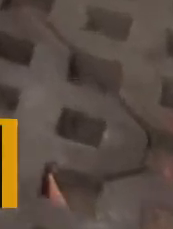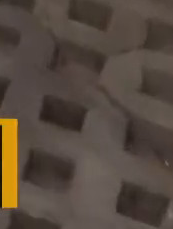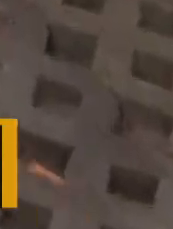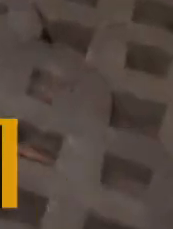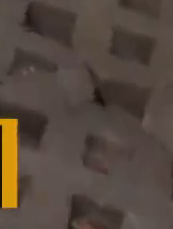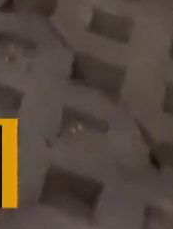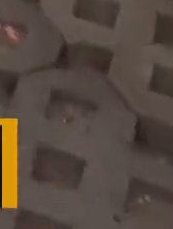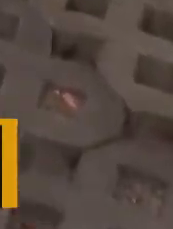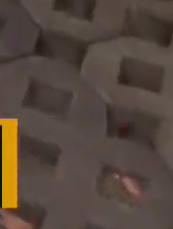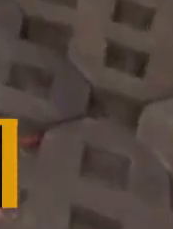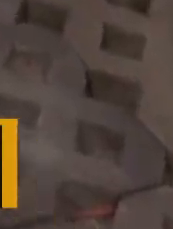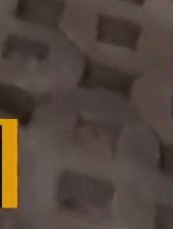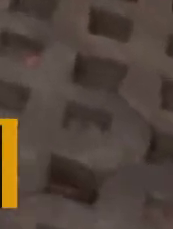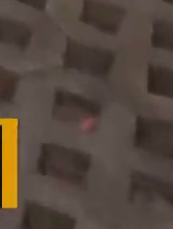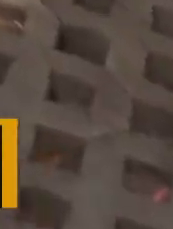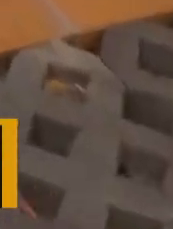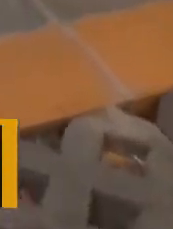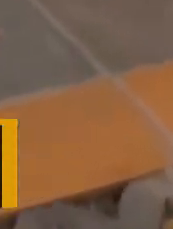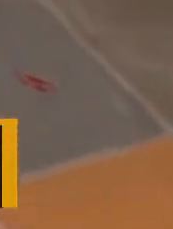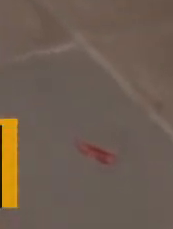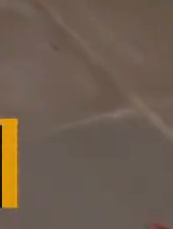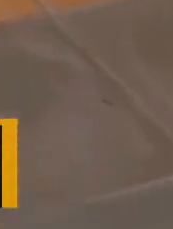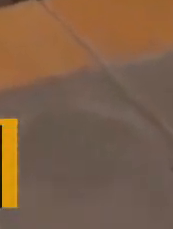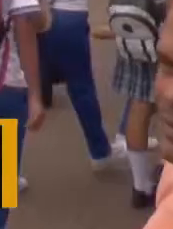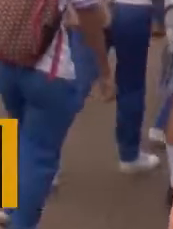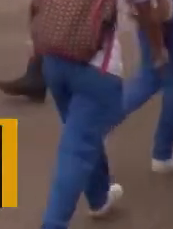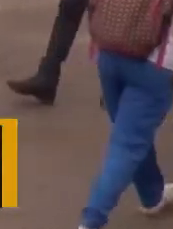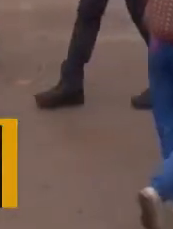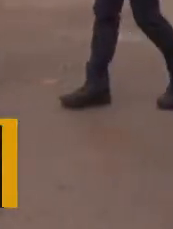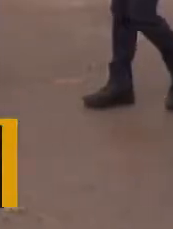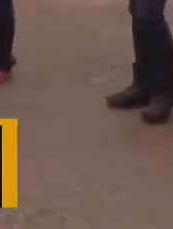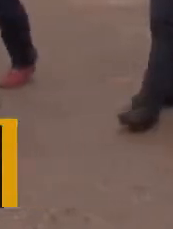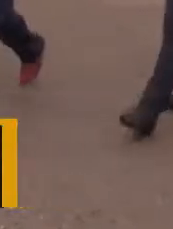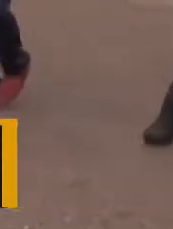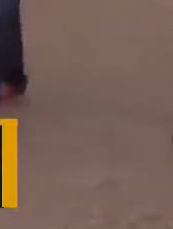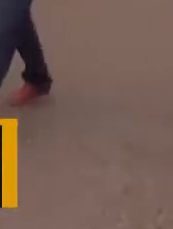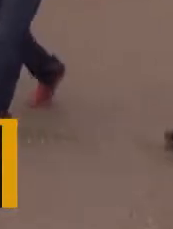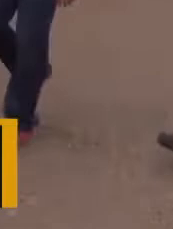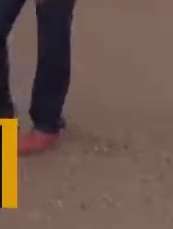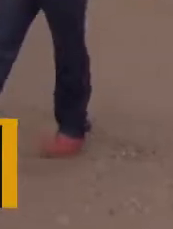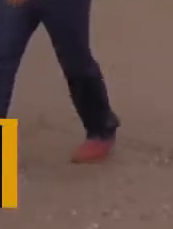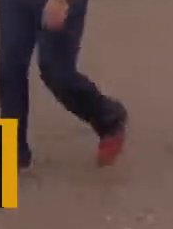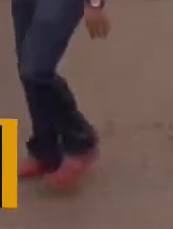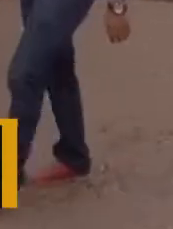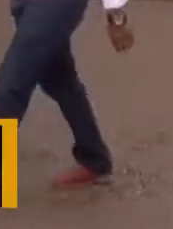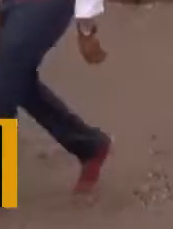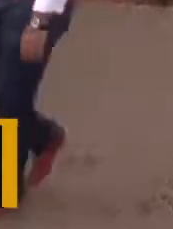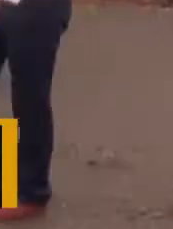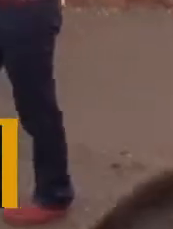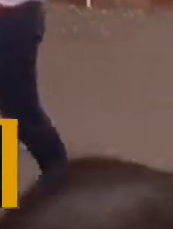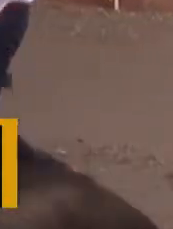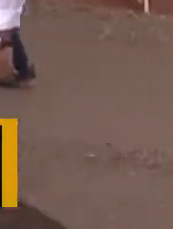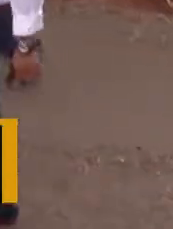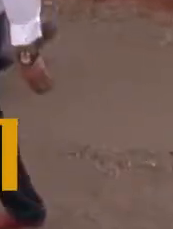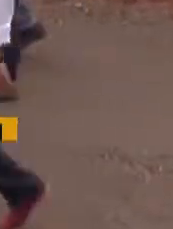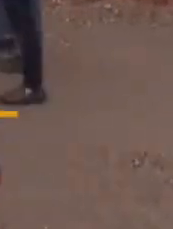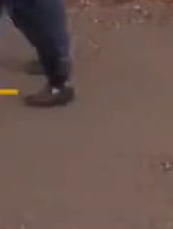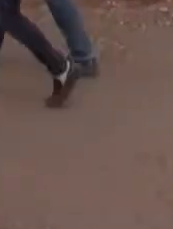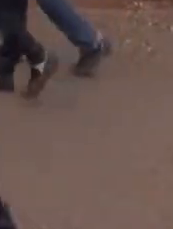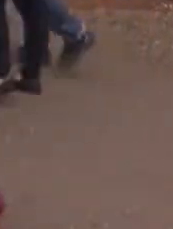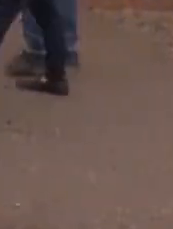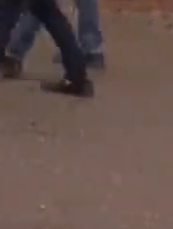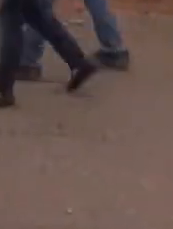barrios Los Alpes, 20 de agosto, Villarelis, segunda etapa, Barranca Bermeja, Nuevo Milenio y Mandarinos, se generan